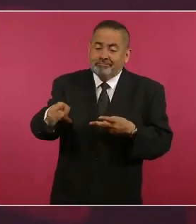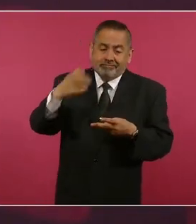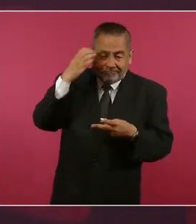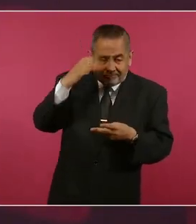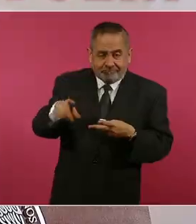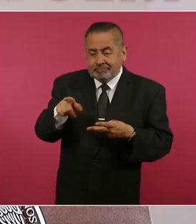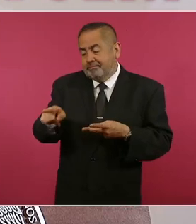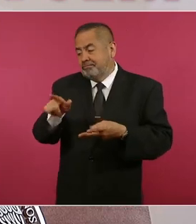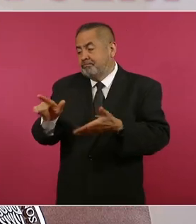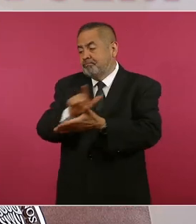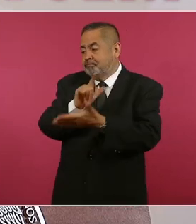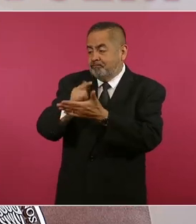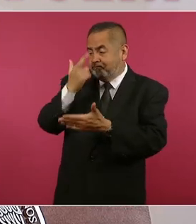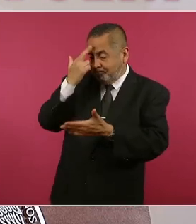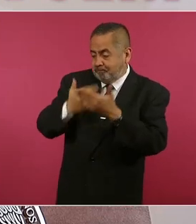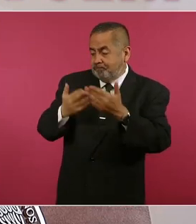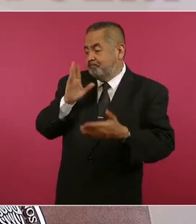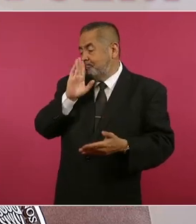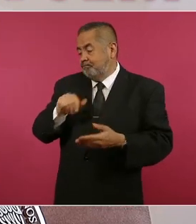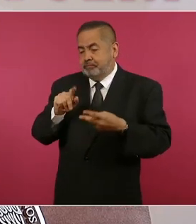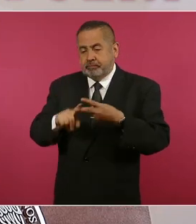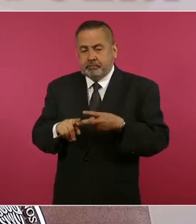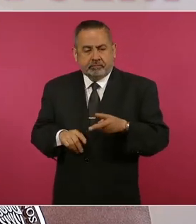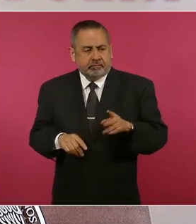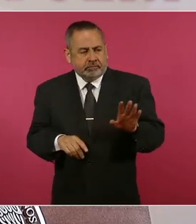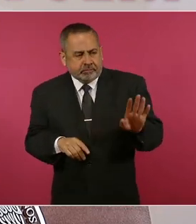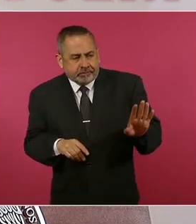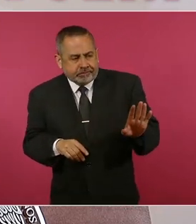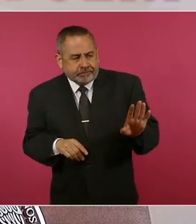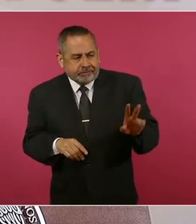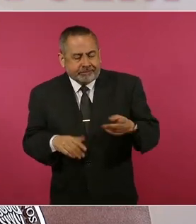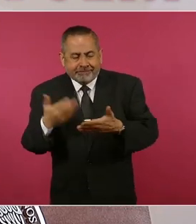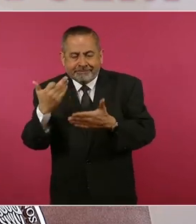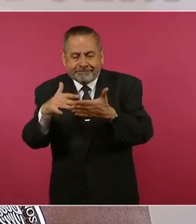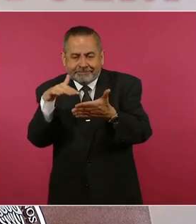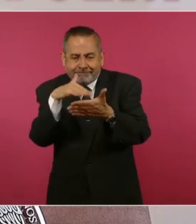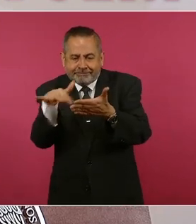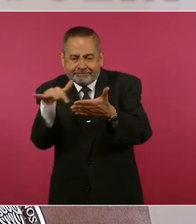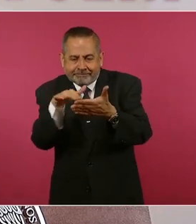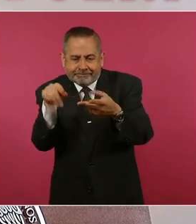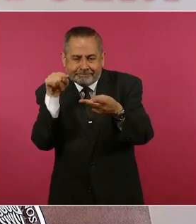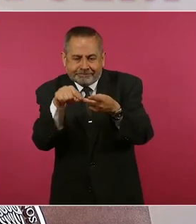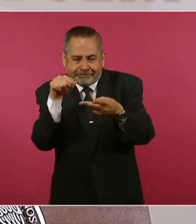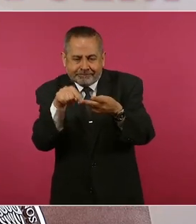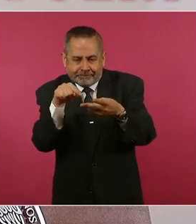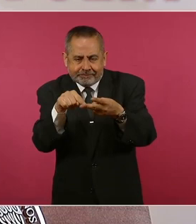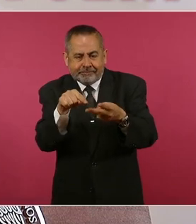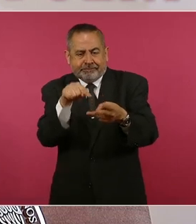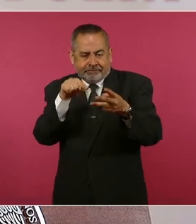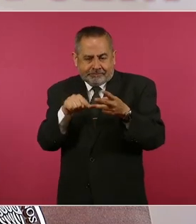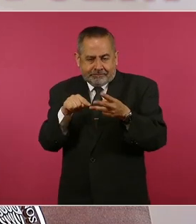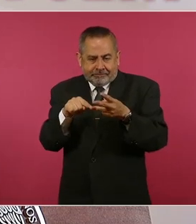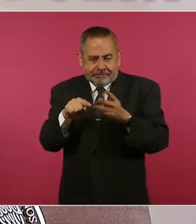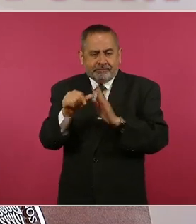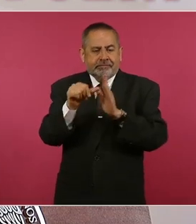sobre la que pesen algunas cuestiones penales, olvidan leer el artículo 4, que